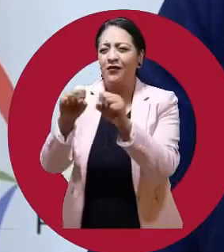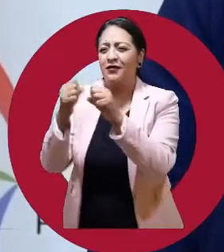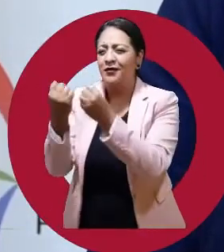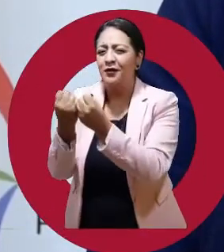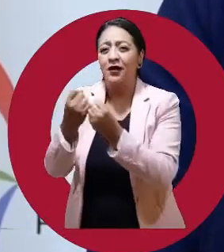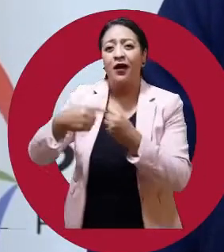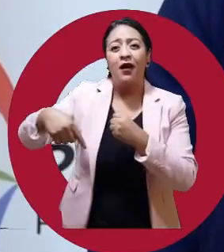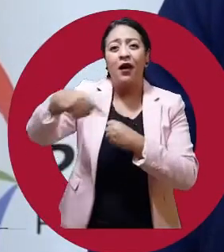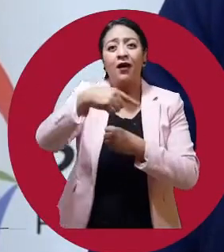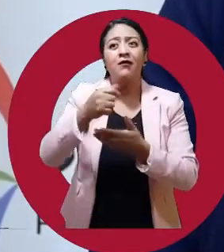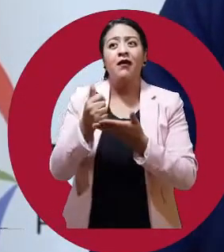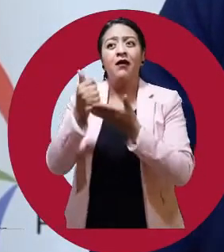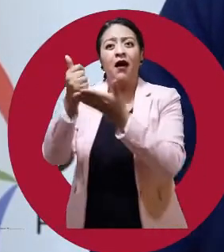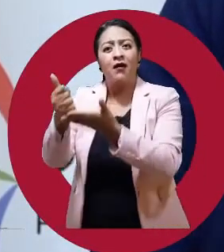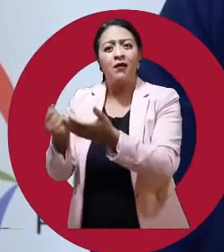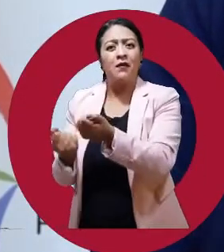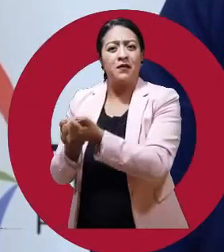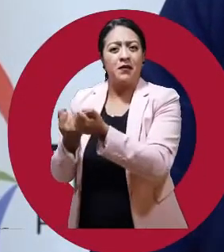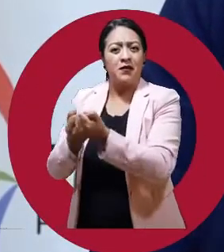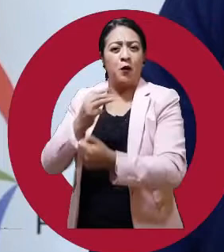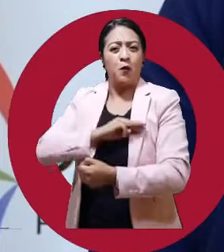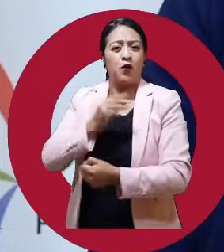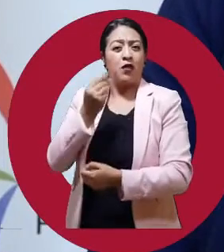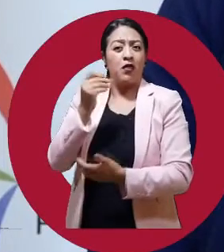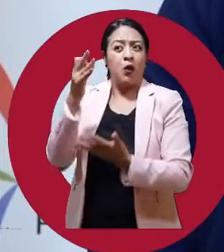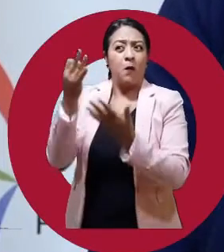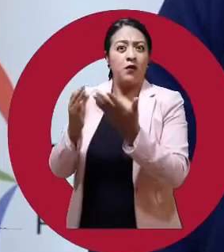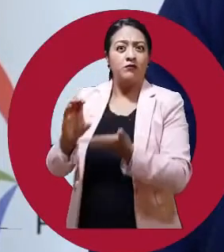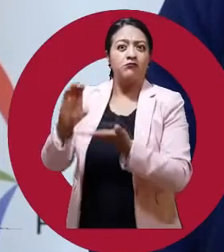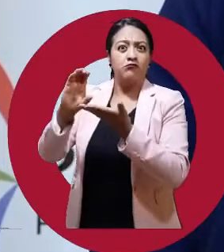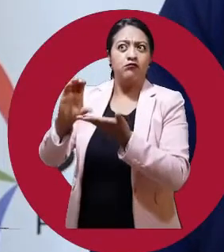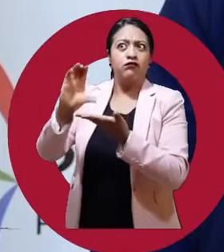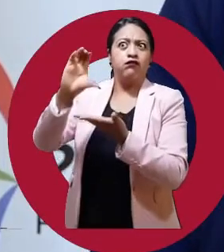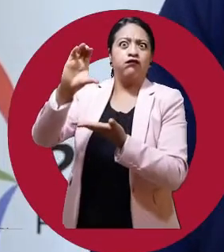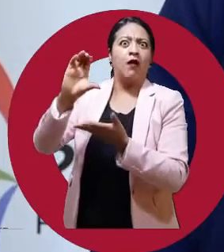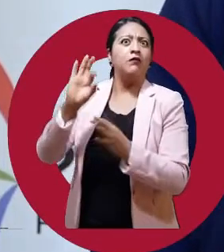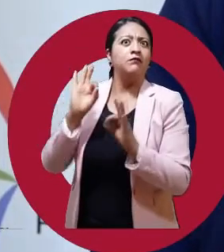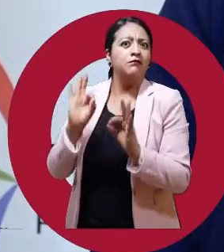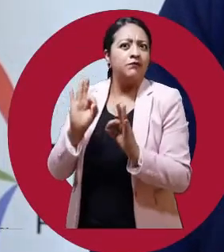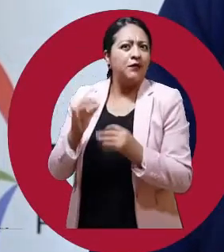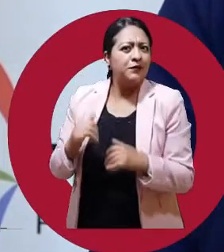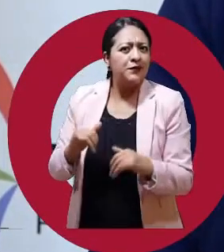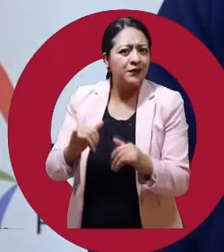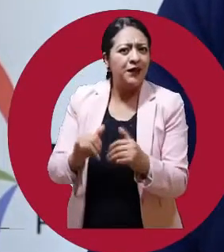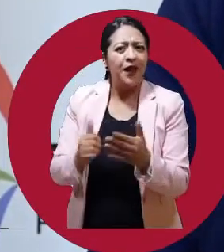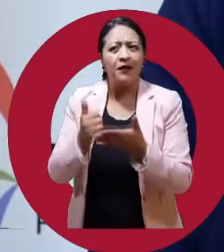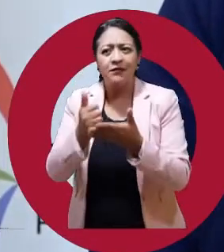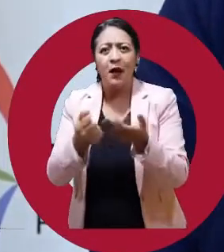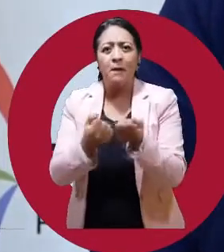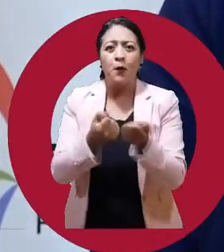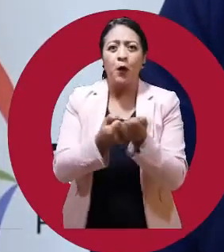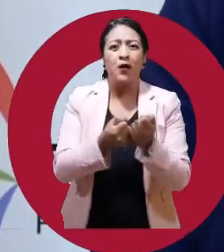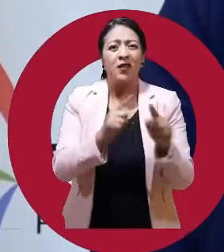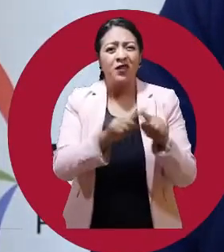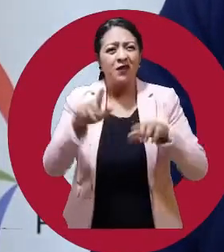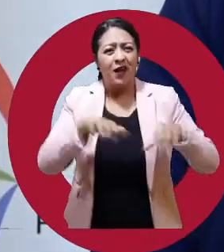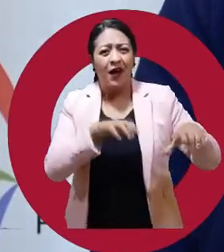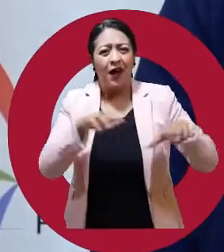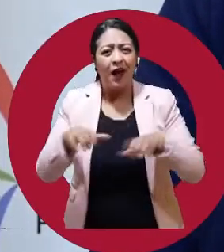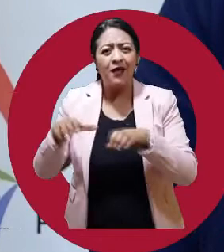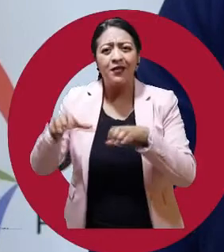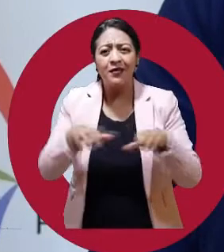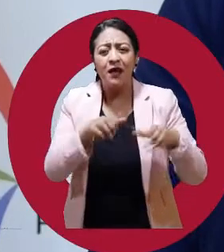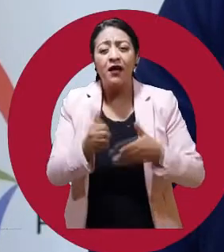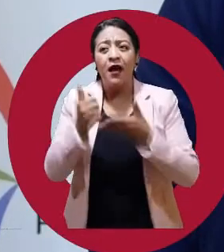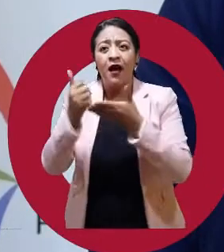han ayudado a que el presupuesto municipal pueda multiplicarse, y más bien este tipo de actividades han